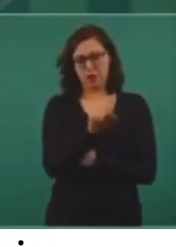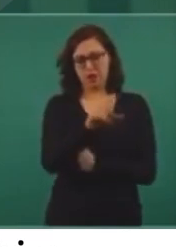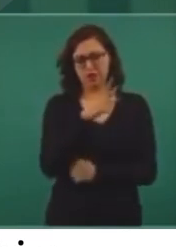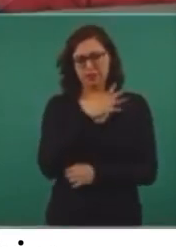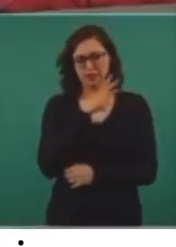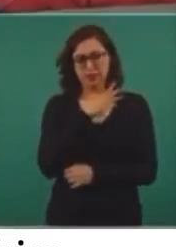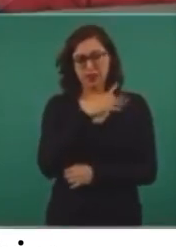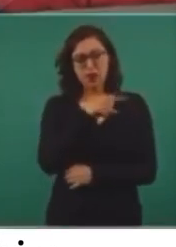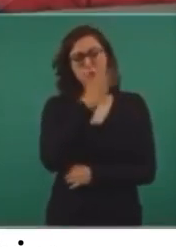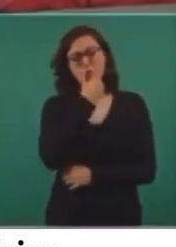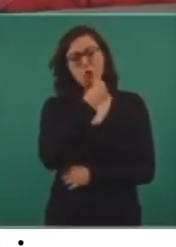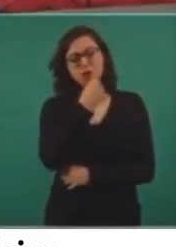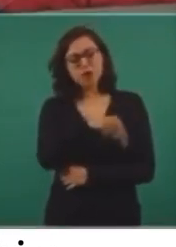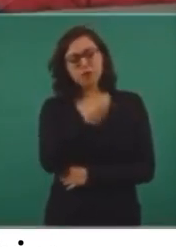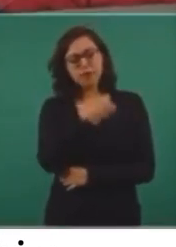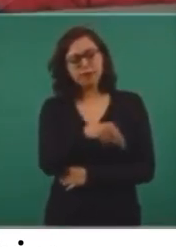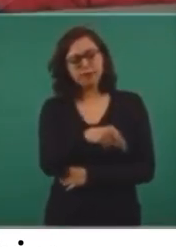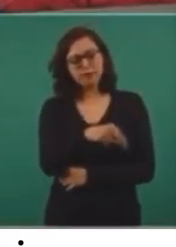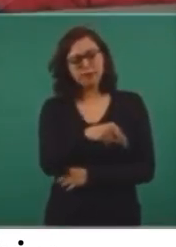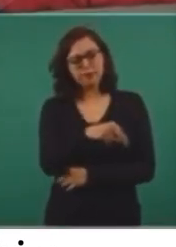¿Cómo se llama el señor?